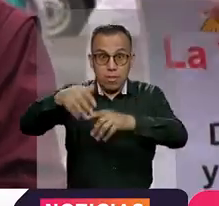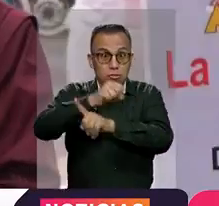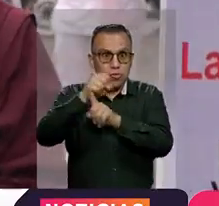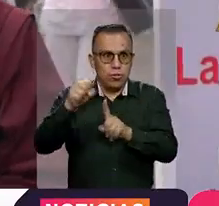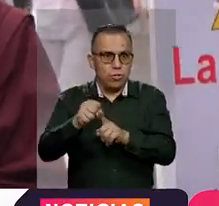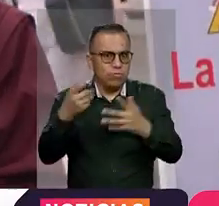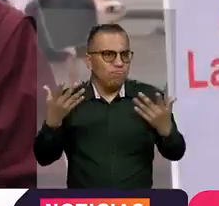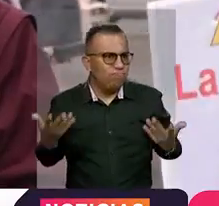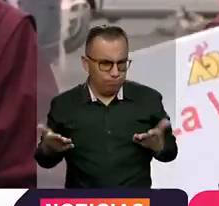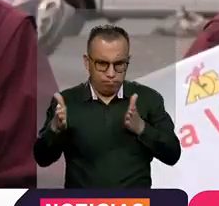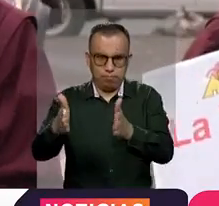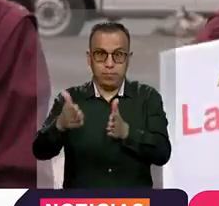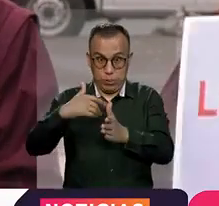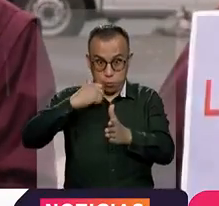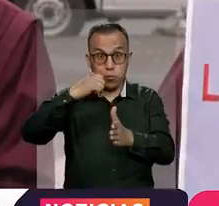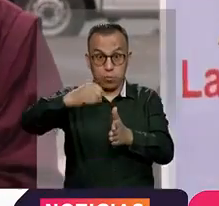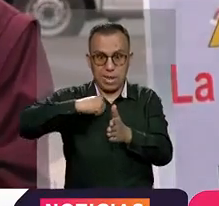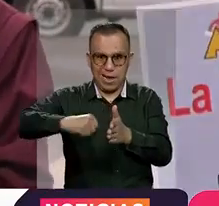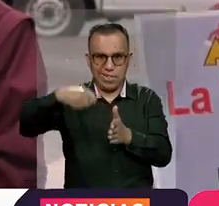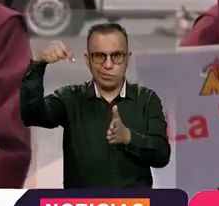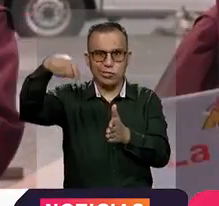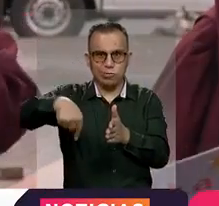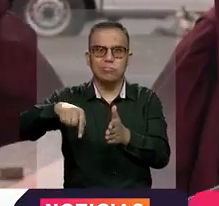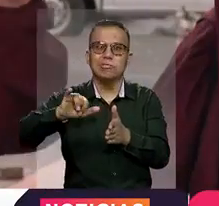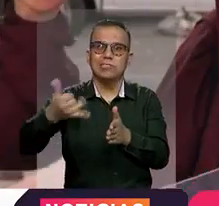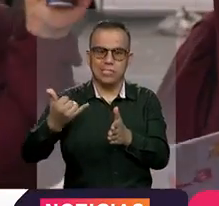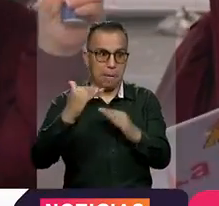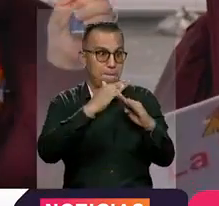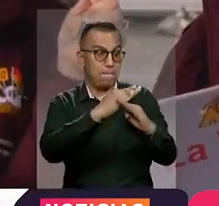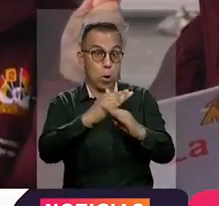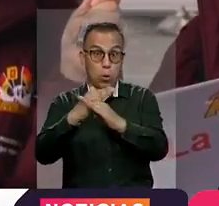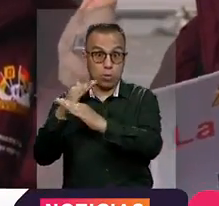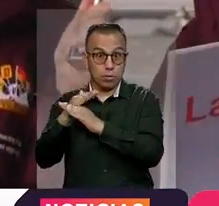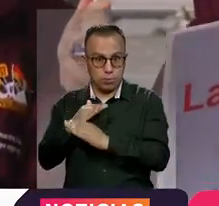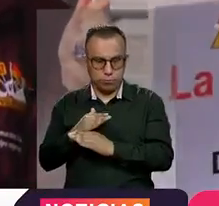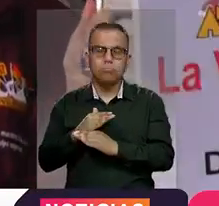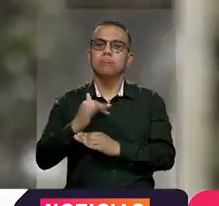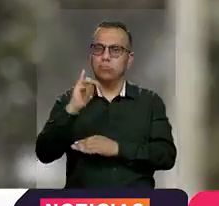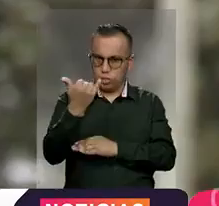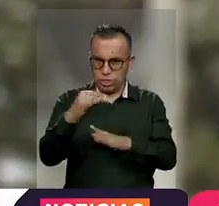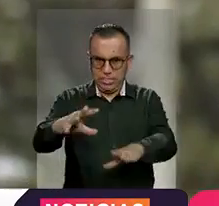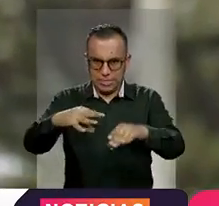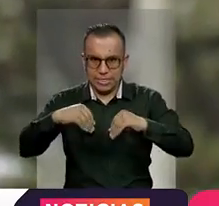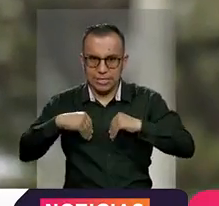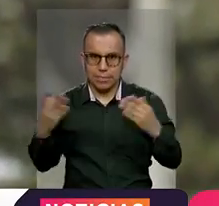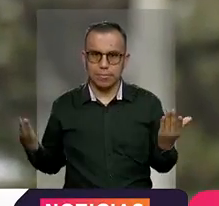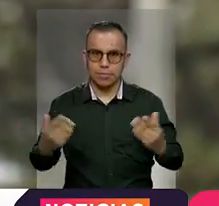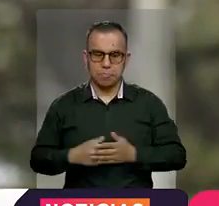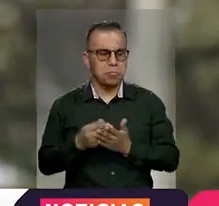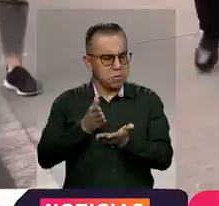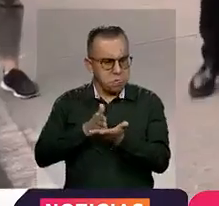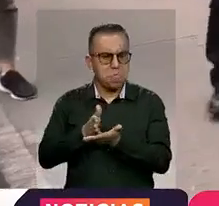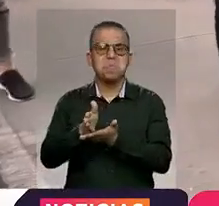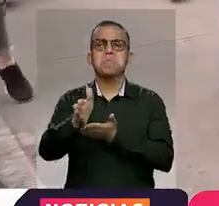es un derecho fundamental, que los bloqueos de vías son válidos. Indicaron que siguen